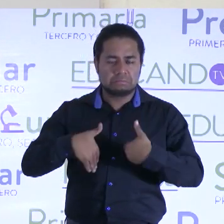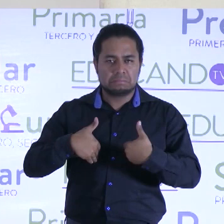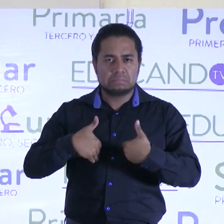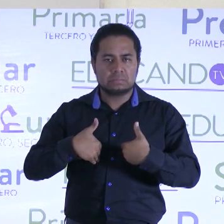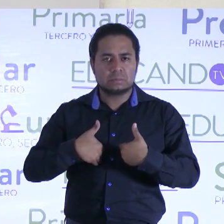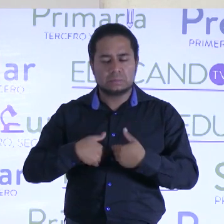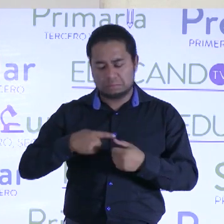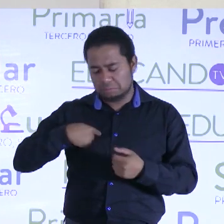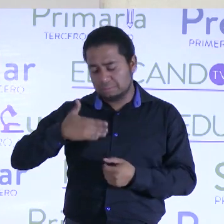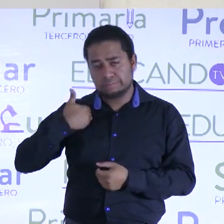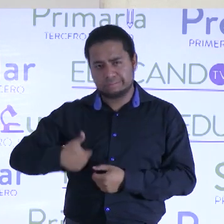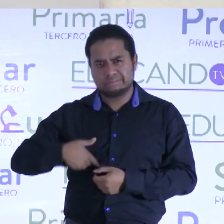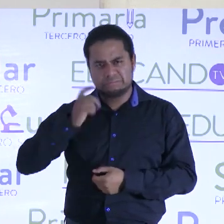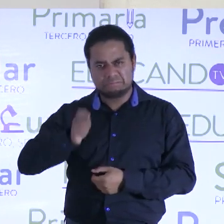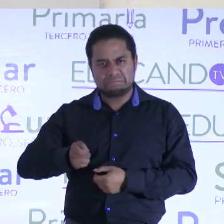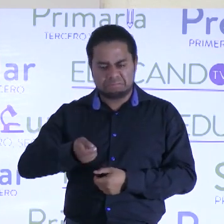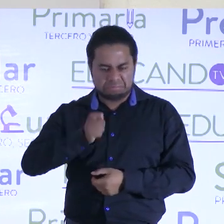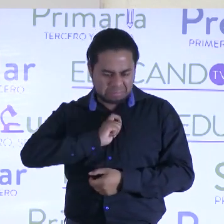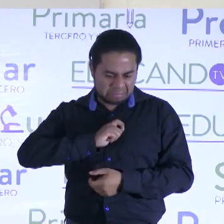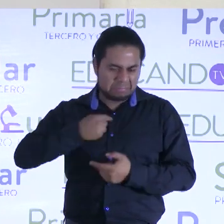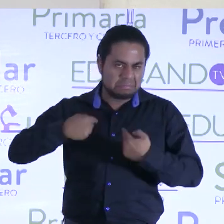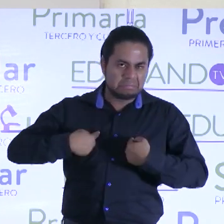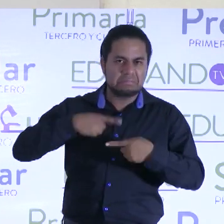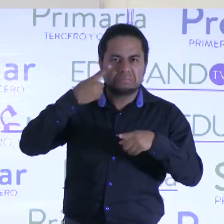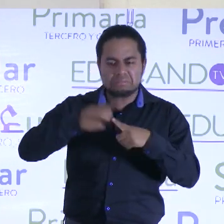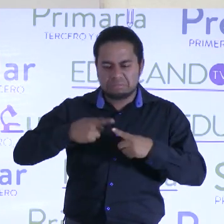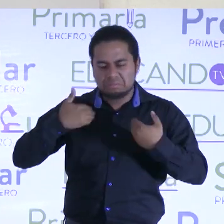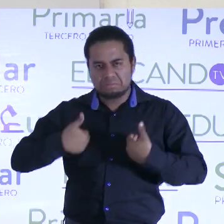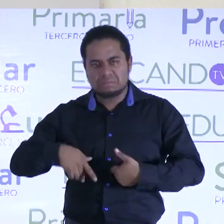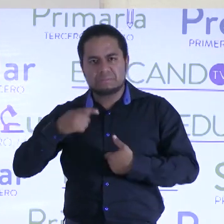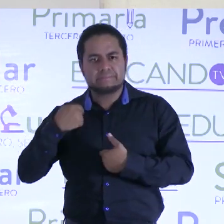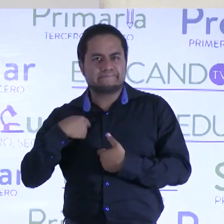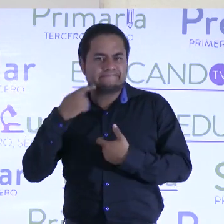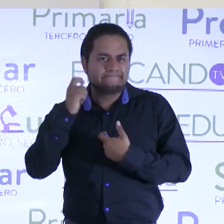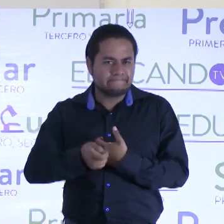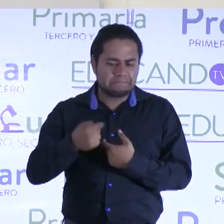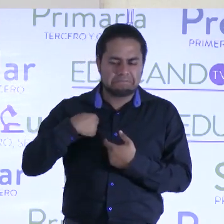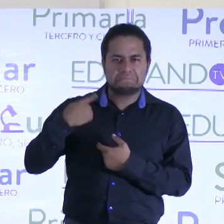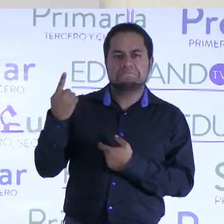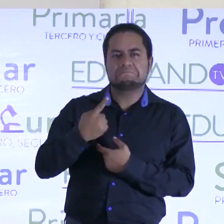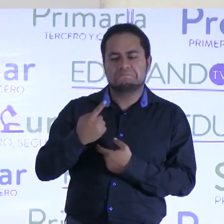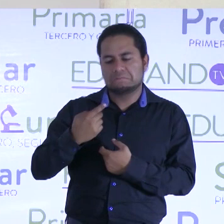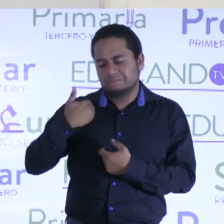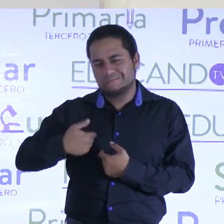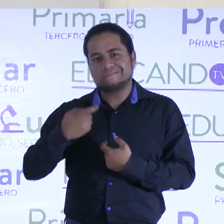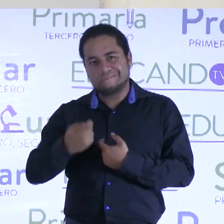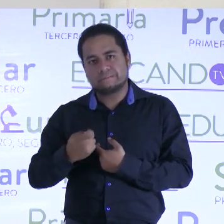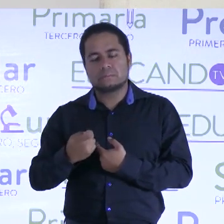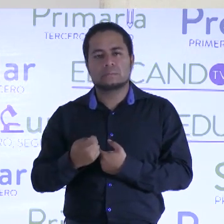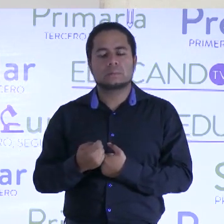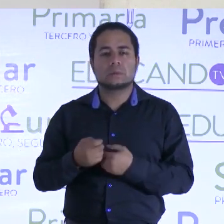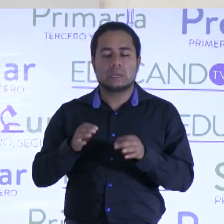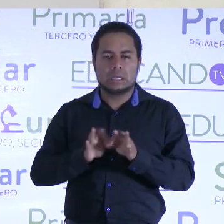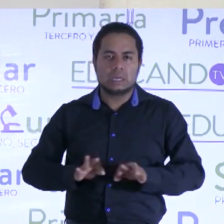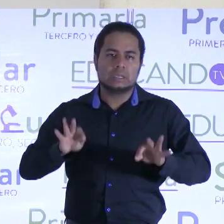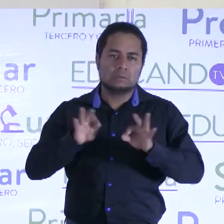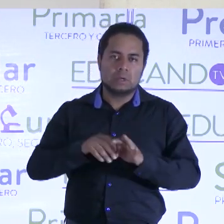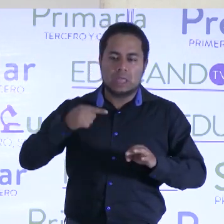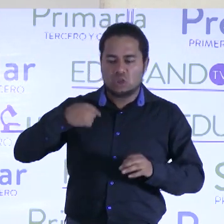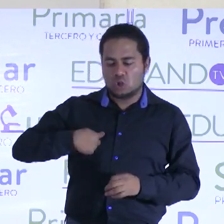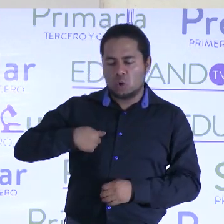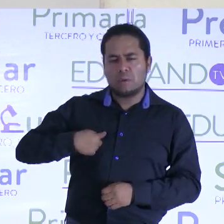presentarnos. Al momento de presentarnos, es muy importante